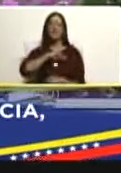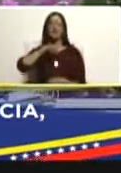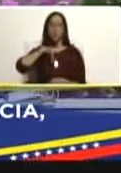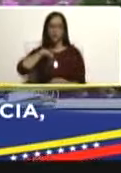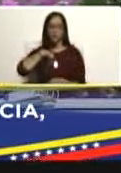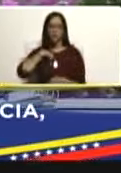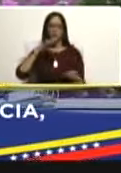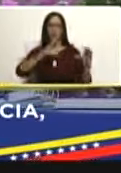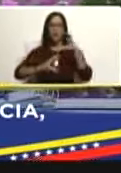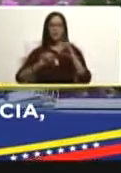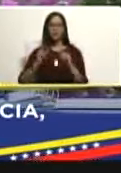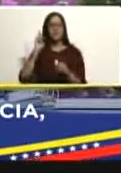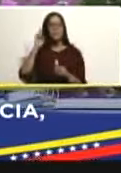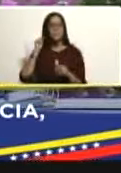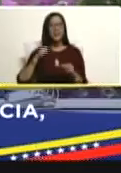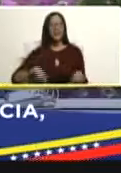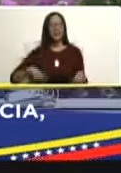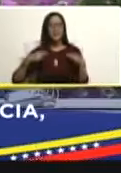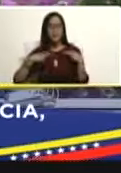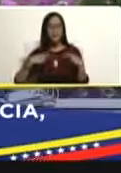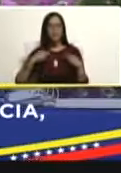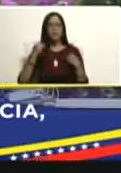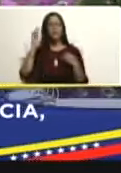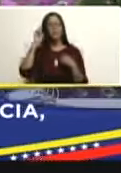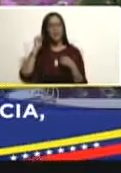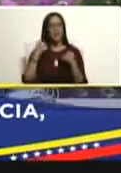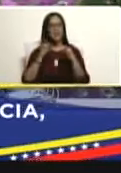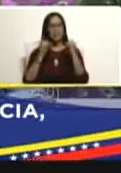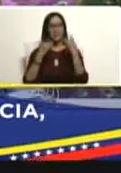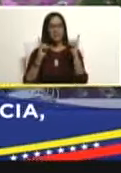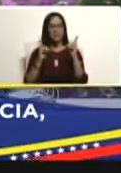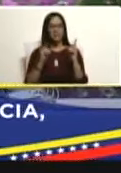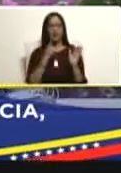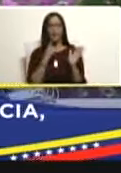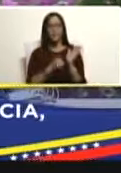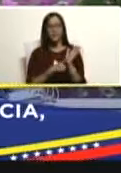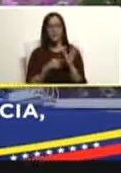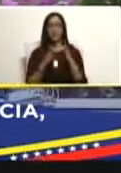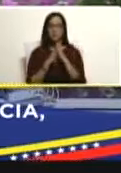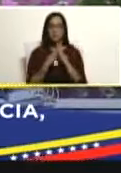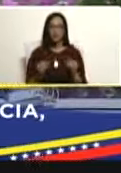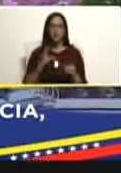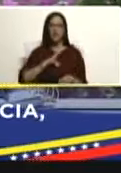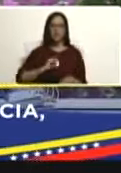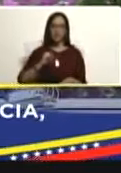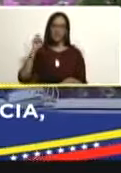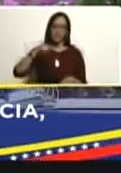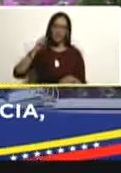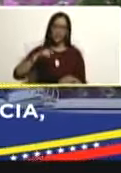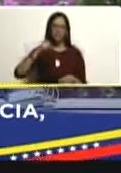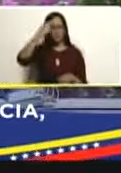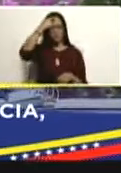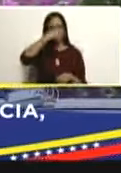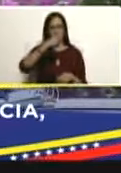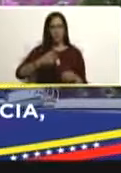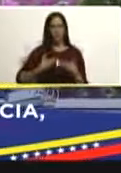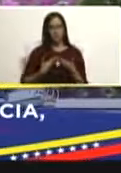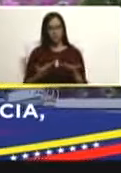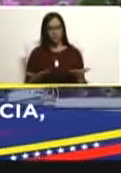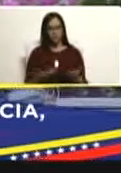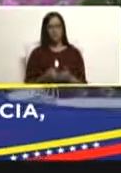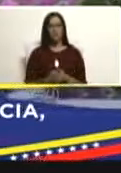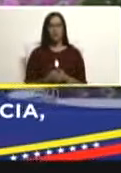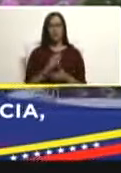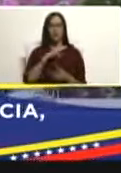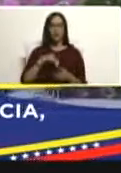ciencia para la vida y para la independencia plena de todas las soberanías que merece el pueblo. Nosotros,